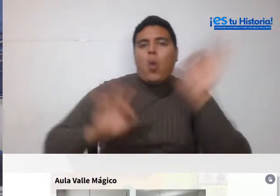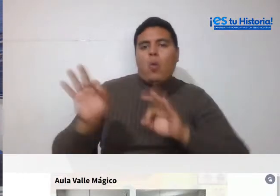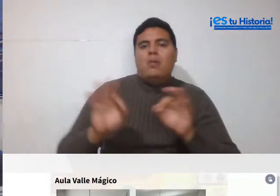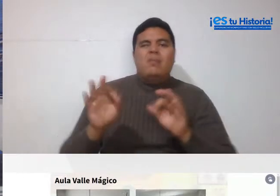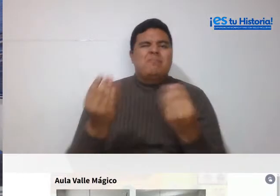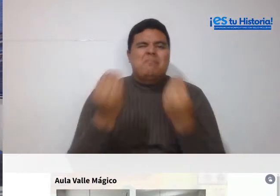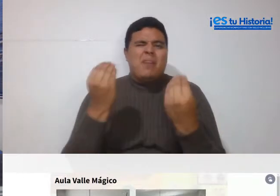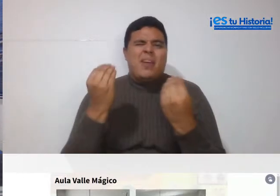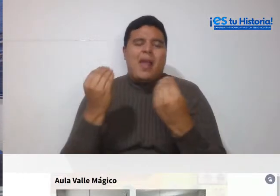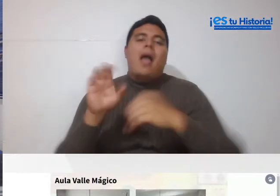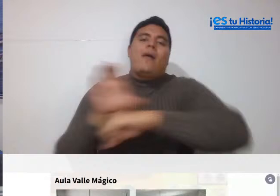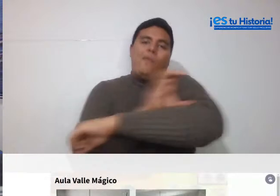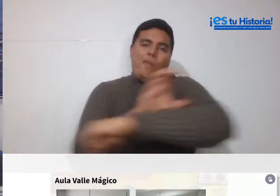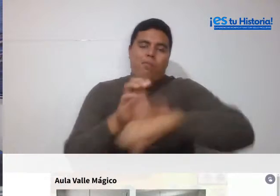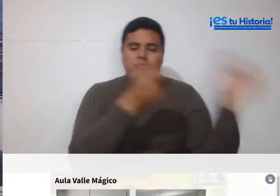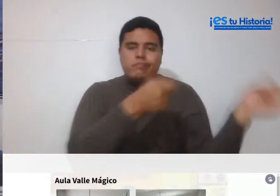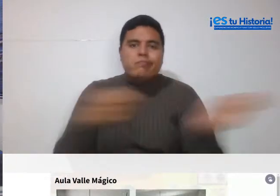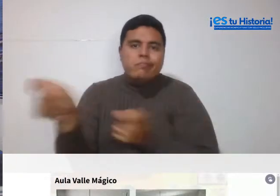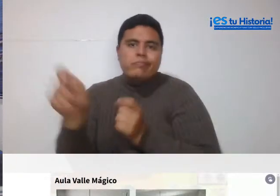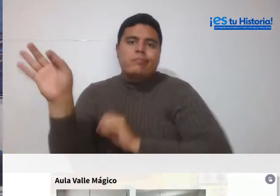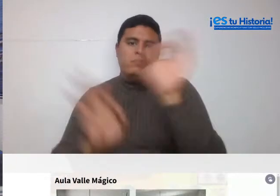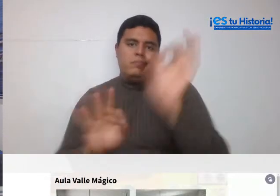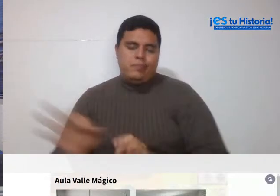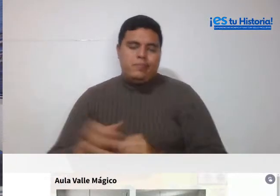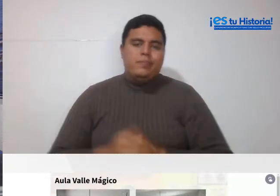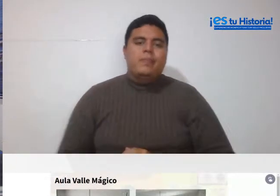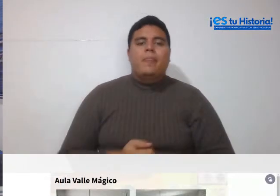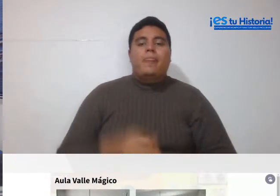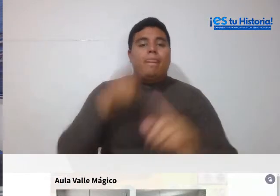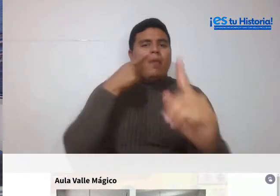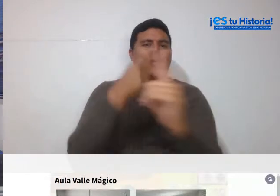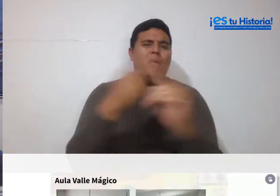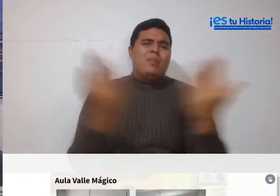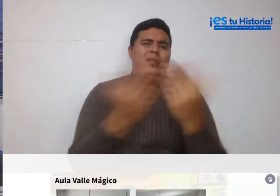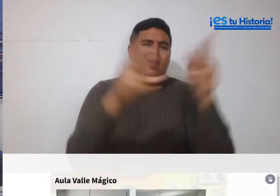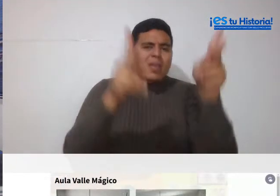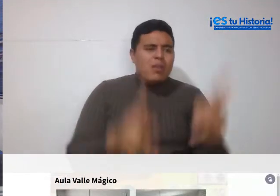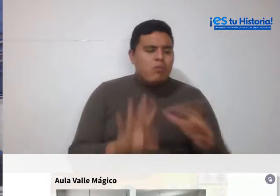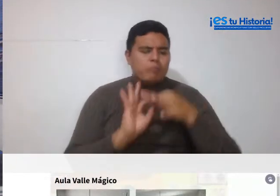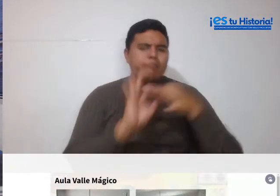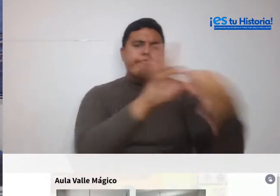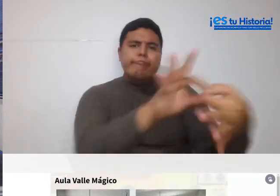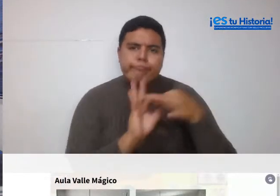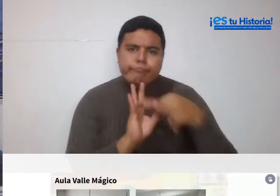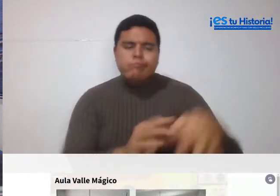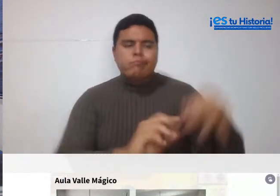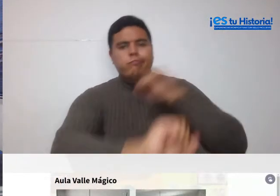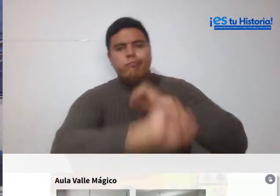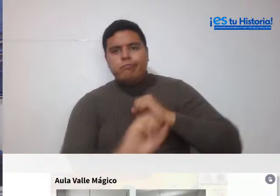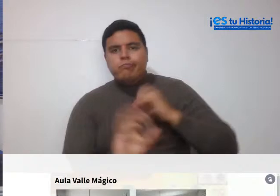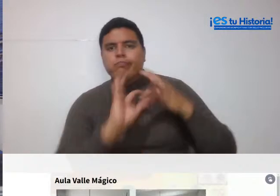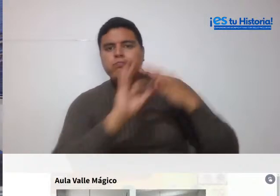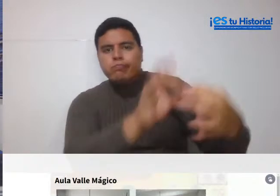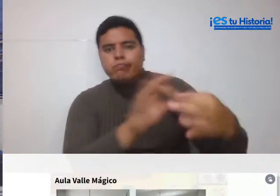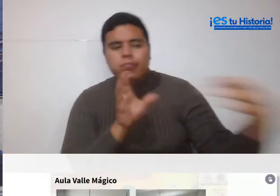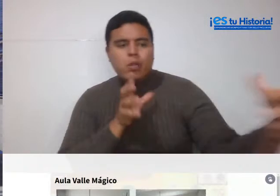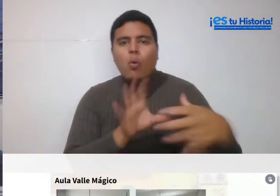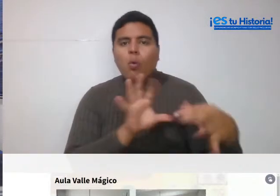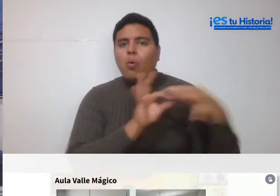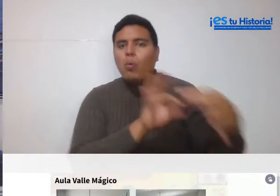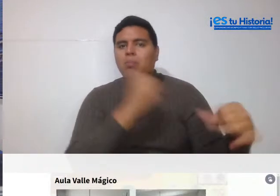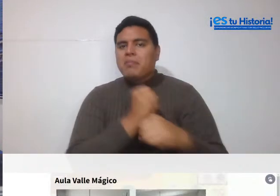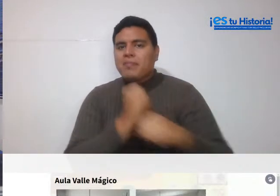través del trabajo colaborativo con los estudiantes, todo lo que es el trabajo en equipos